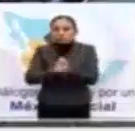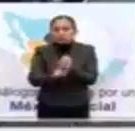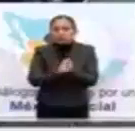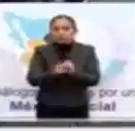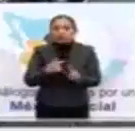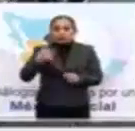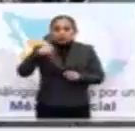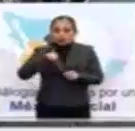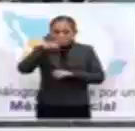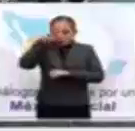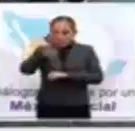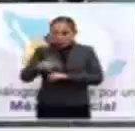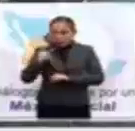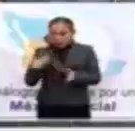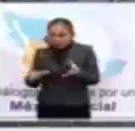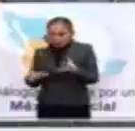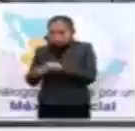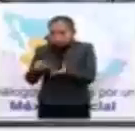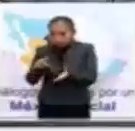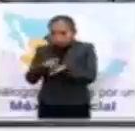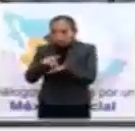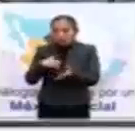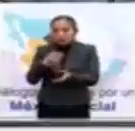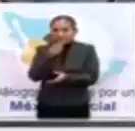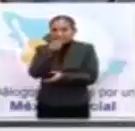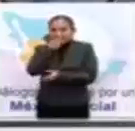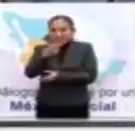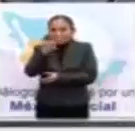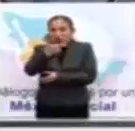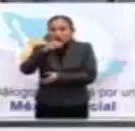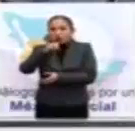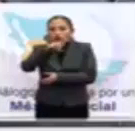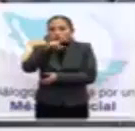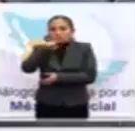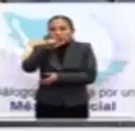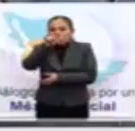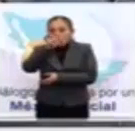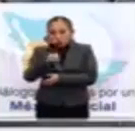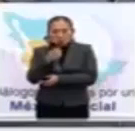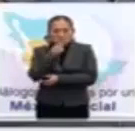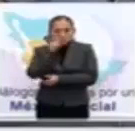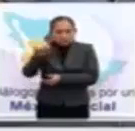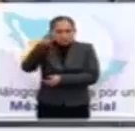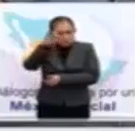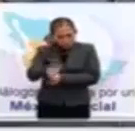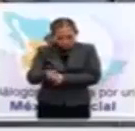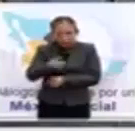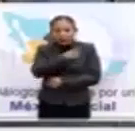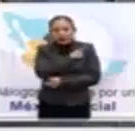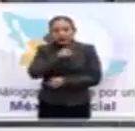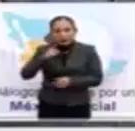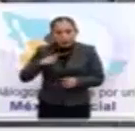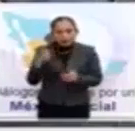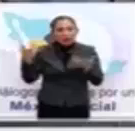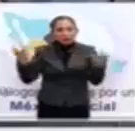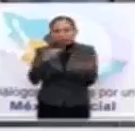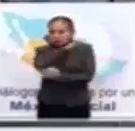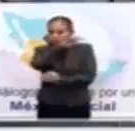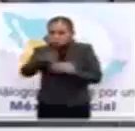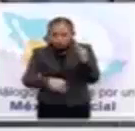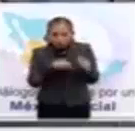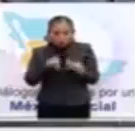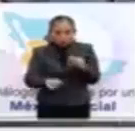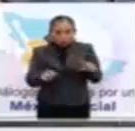me sumo al comentario de Gonzalo en el sentido de que sí tenemos que aplicar todos los